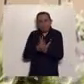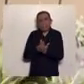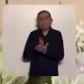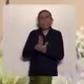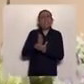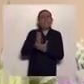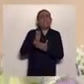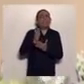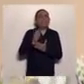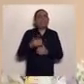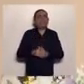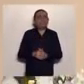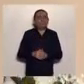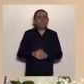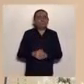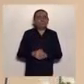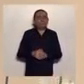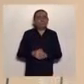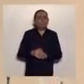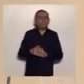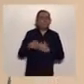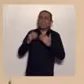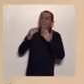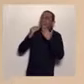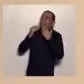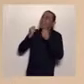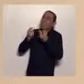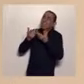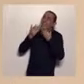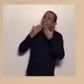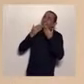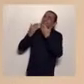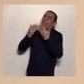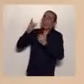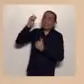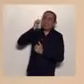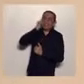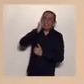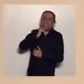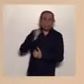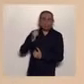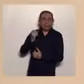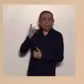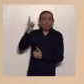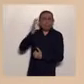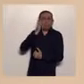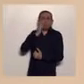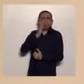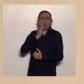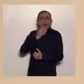su amor. Den gracias al Señor porque es